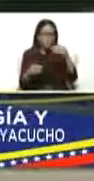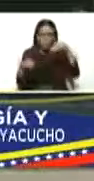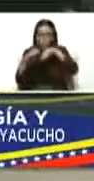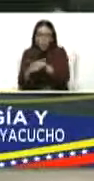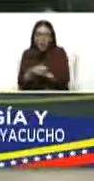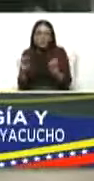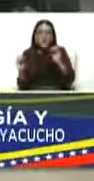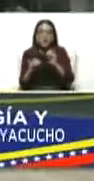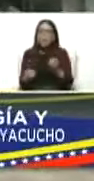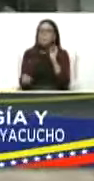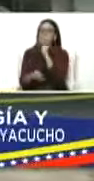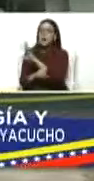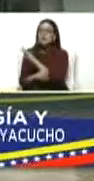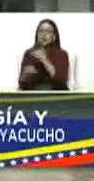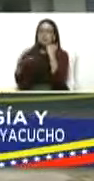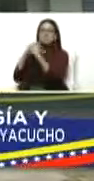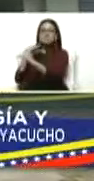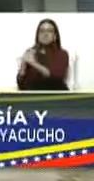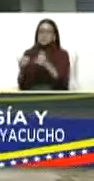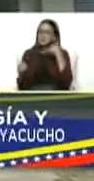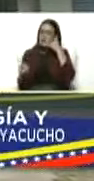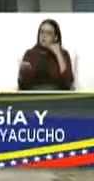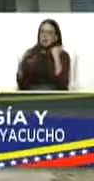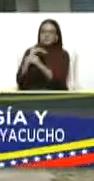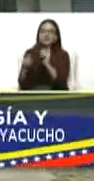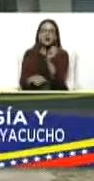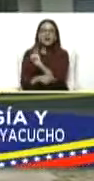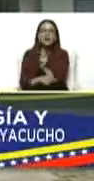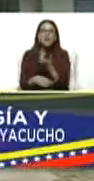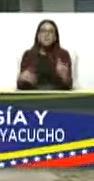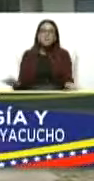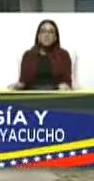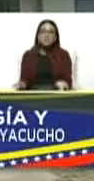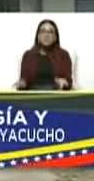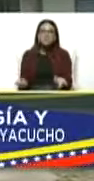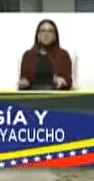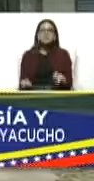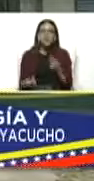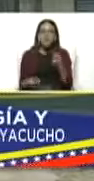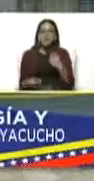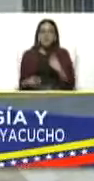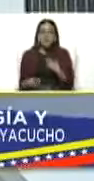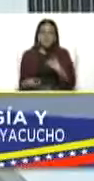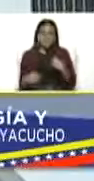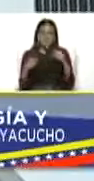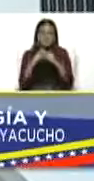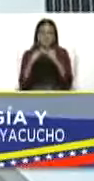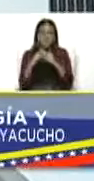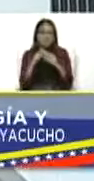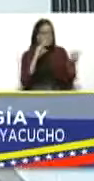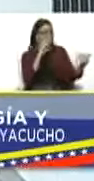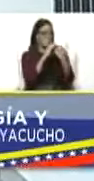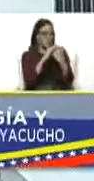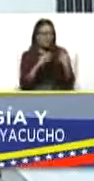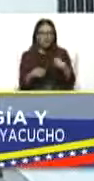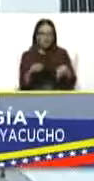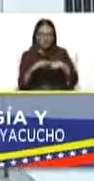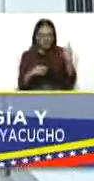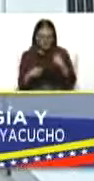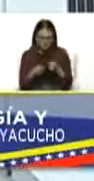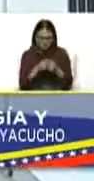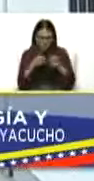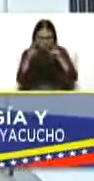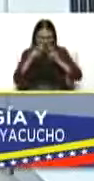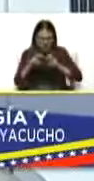por el teléfono. Eso nos permite la facilidad de... El paciente puede ver sus imágenes, puede